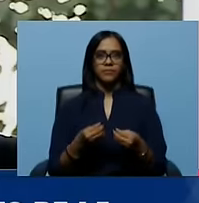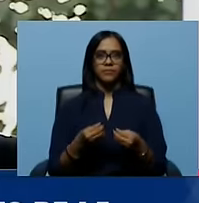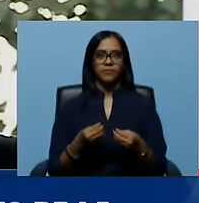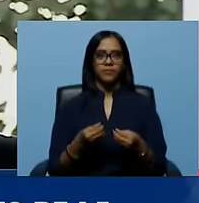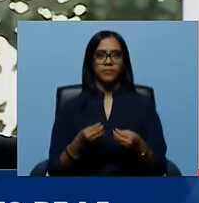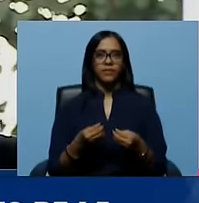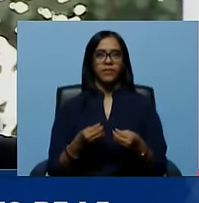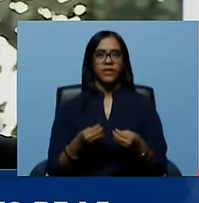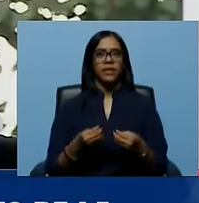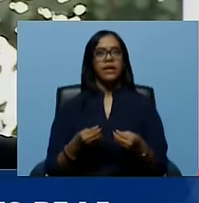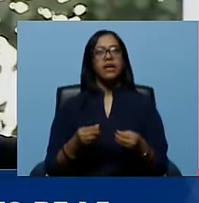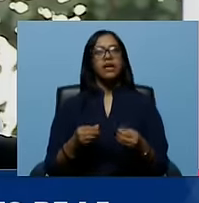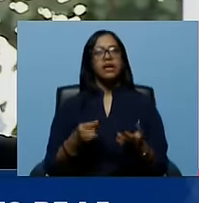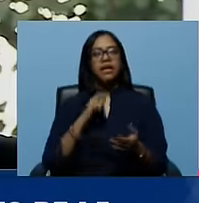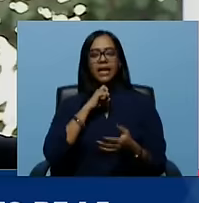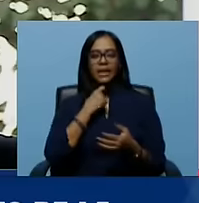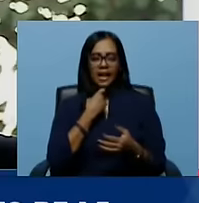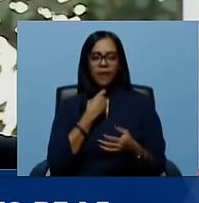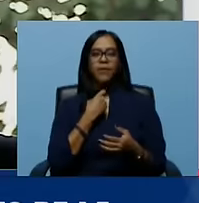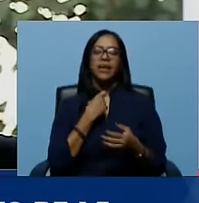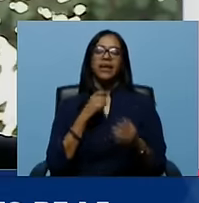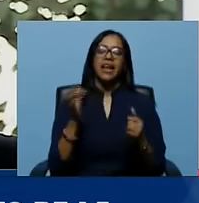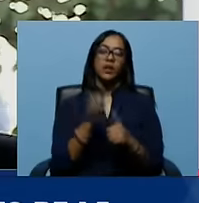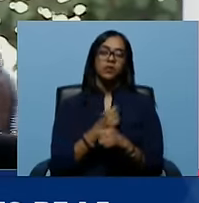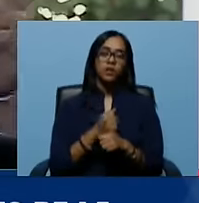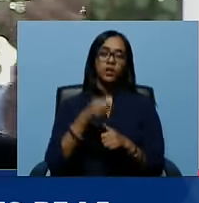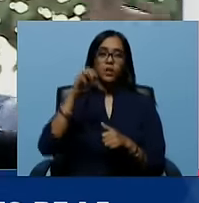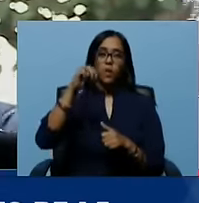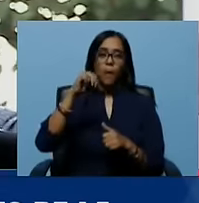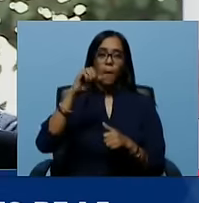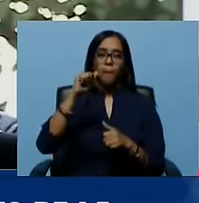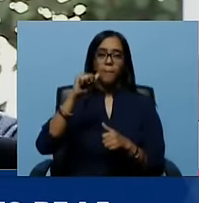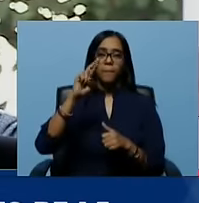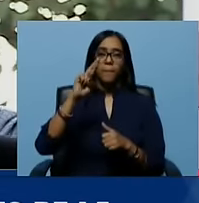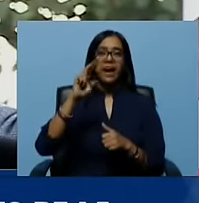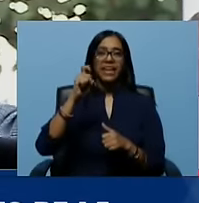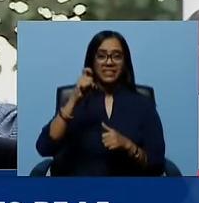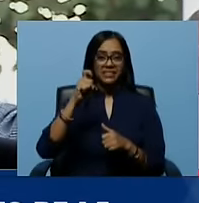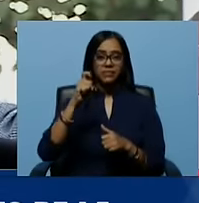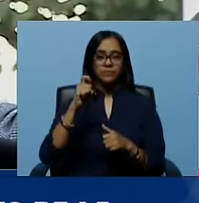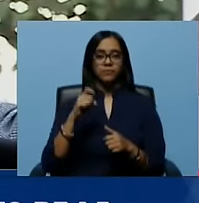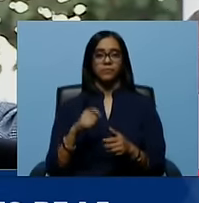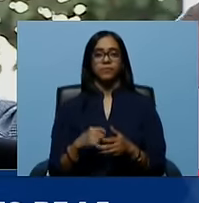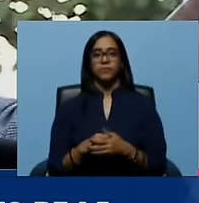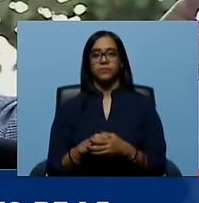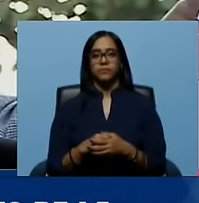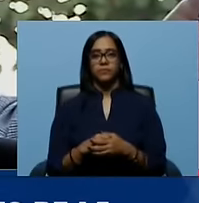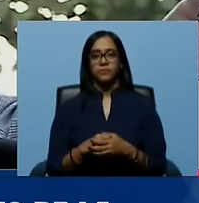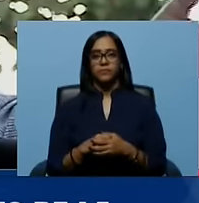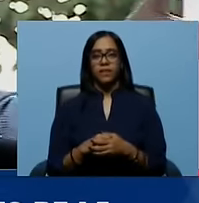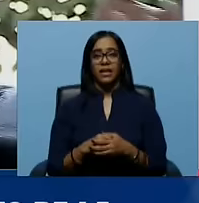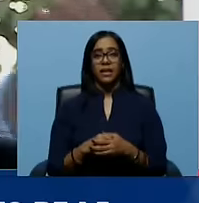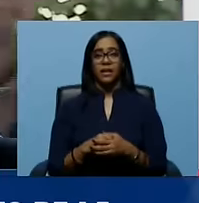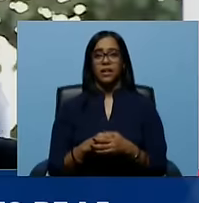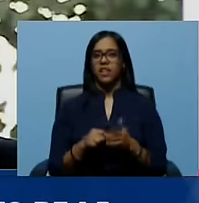Y la clave la consiguió Marx, Carlos Marx,